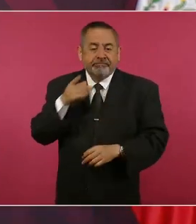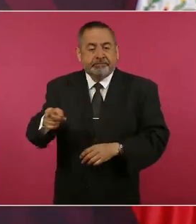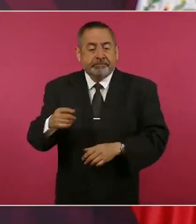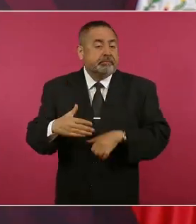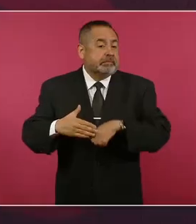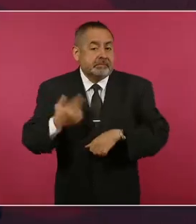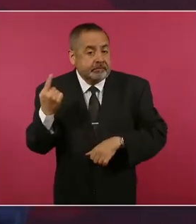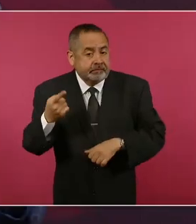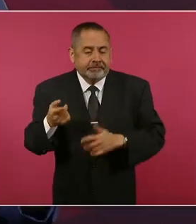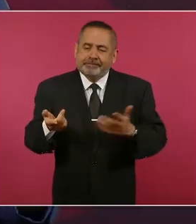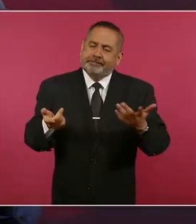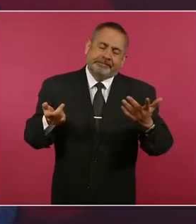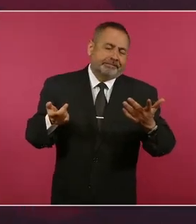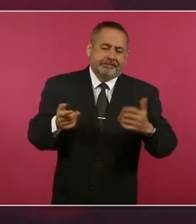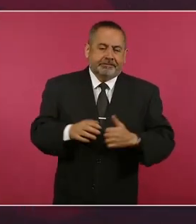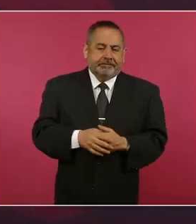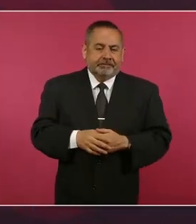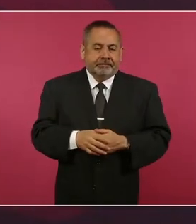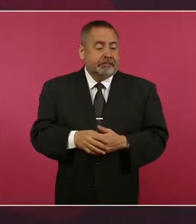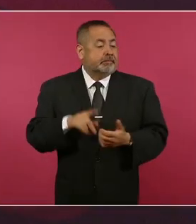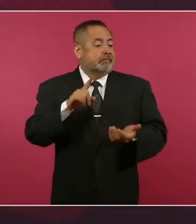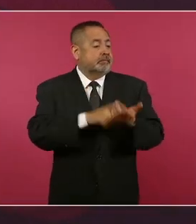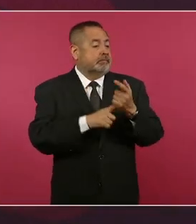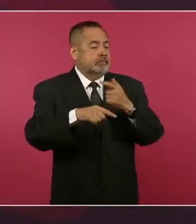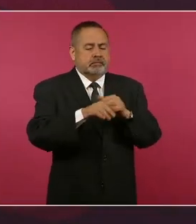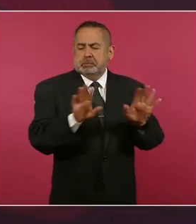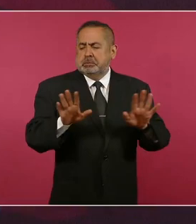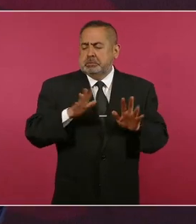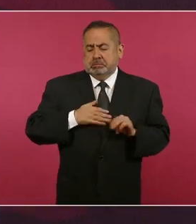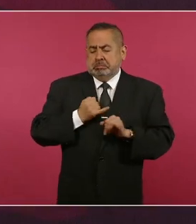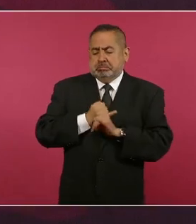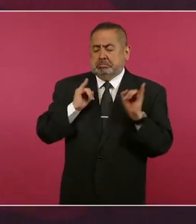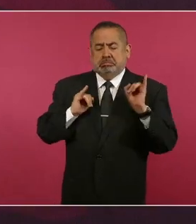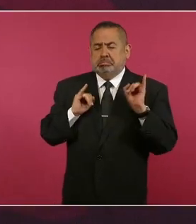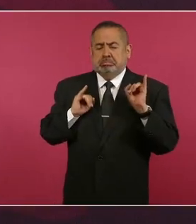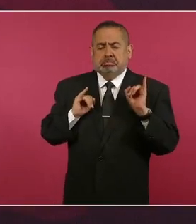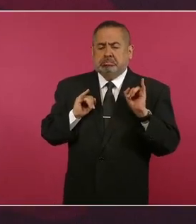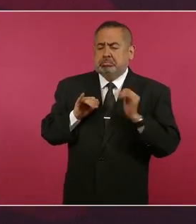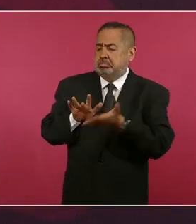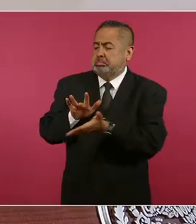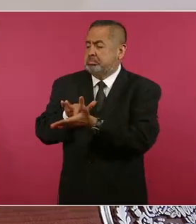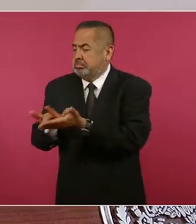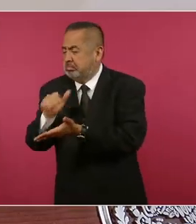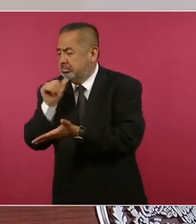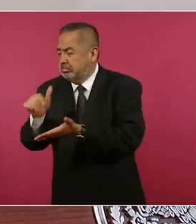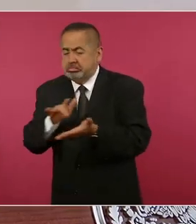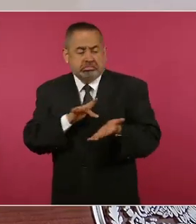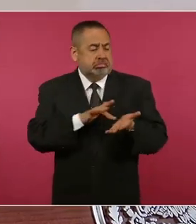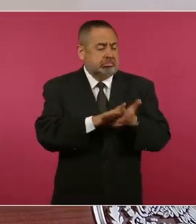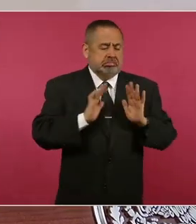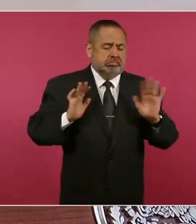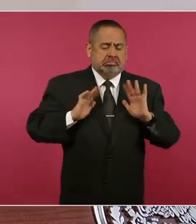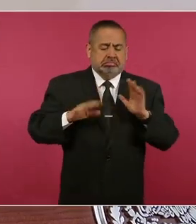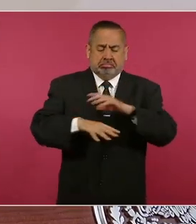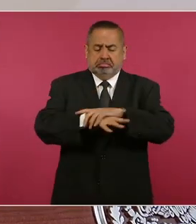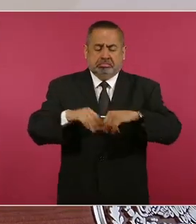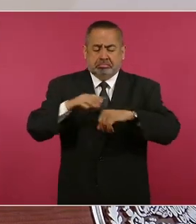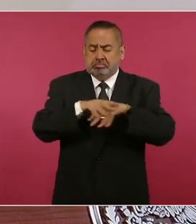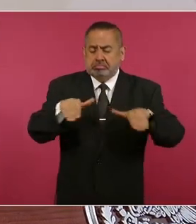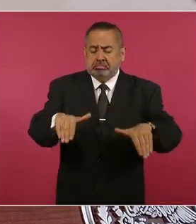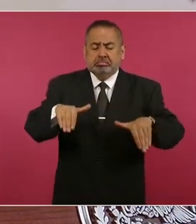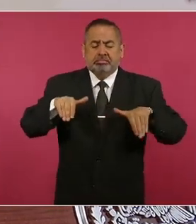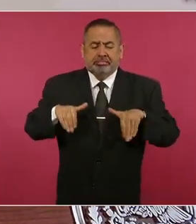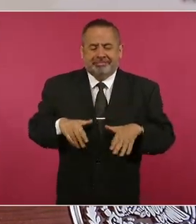habían los supuestos independientes, los de la sociedad civil,